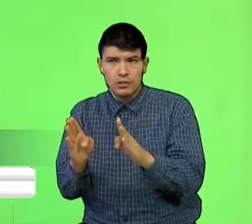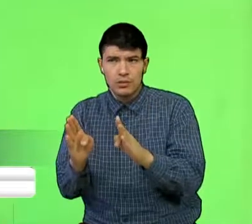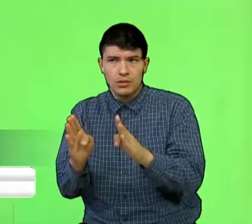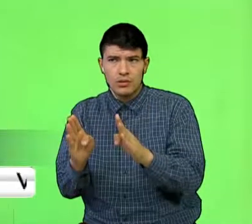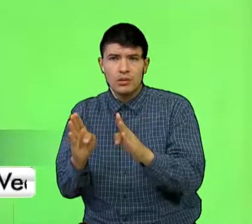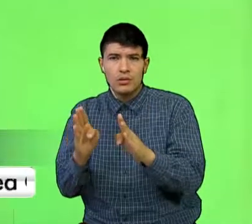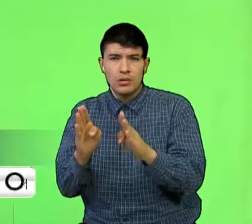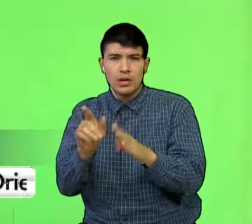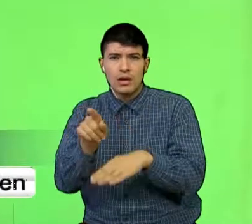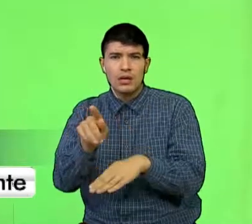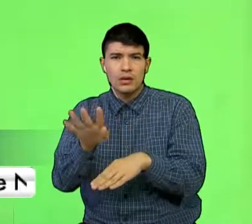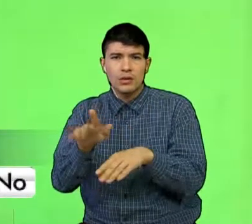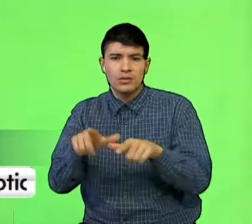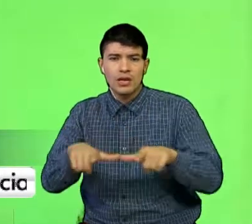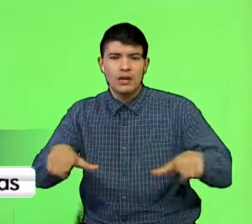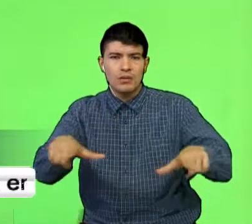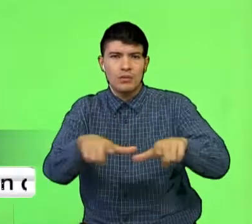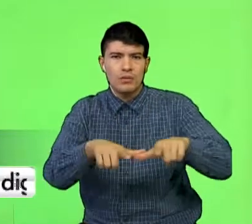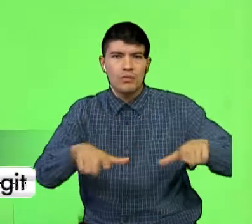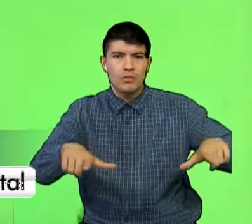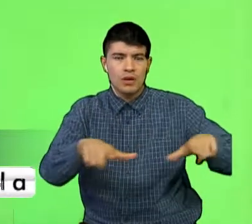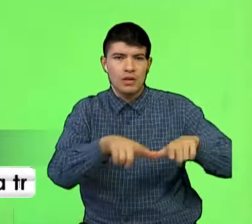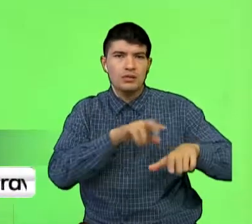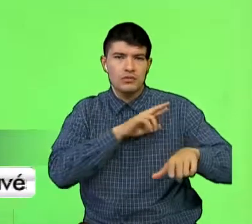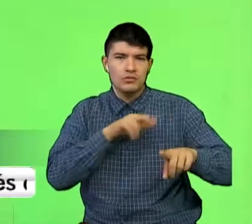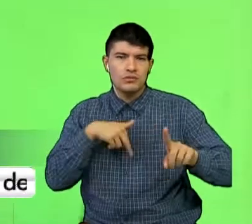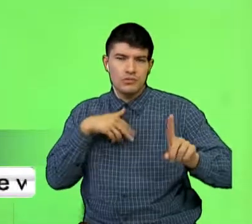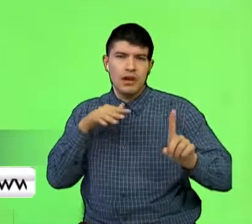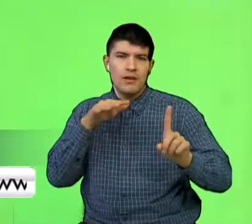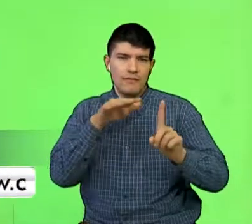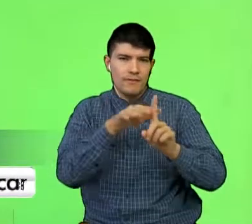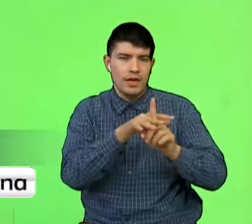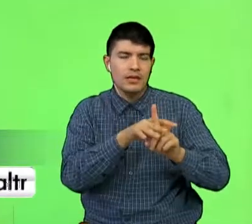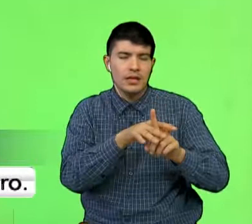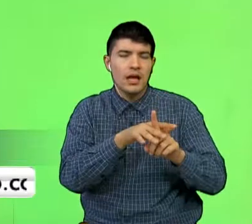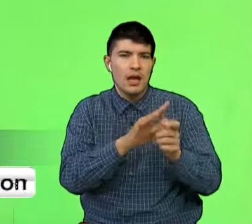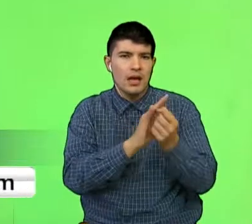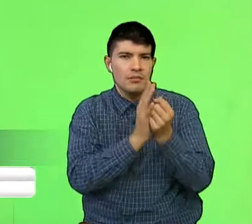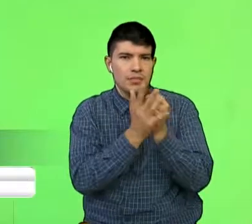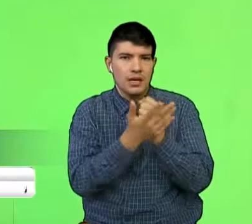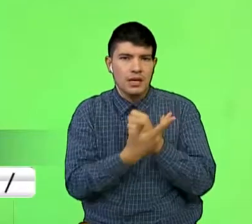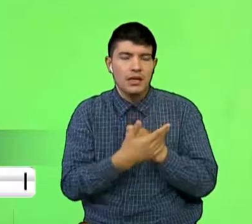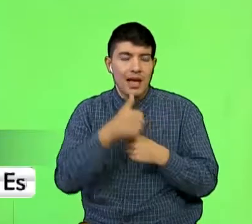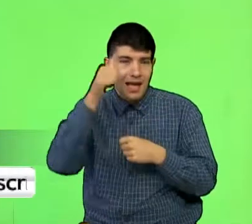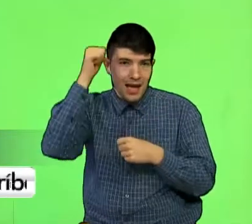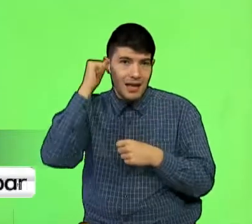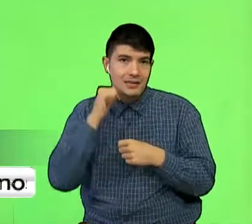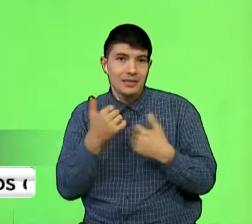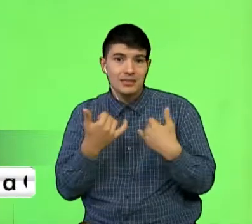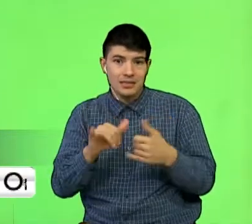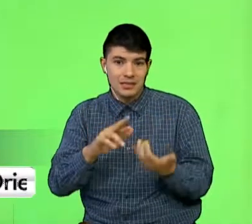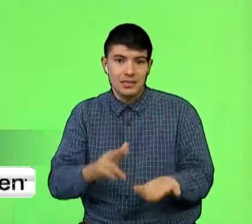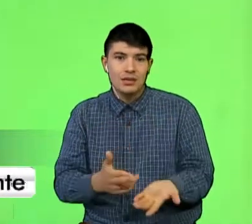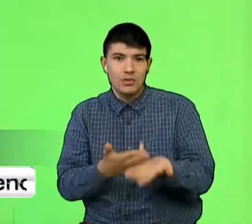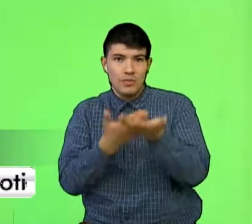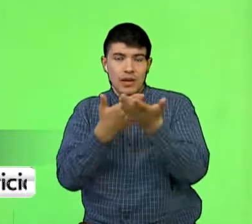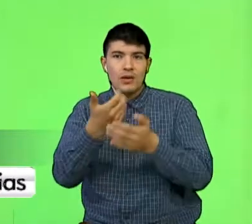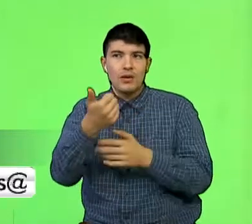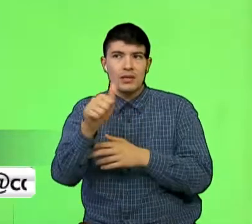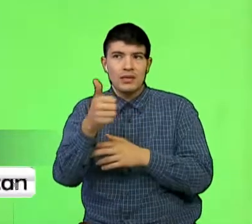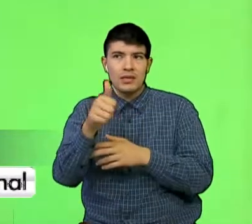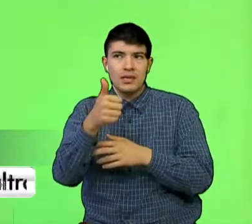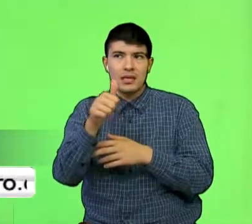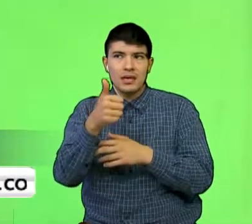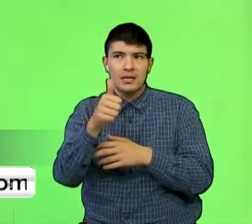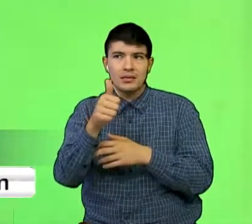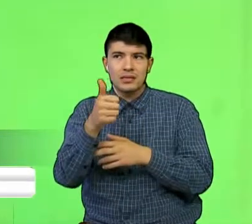los 14 puntos que tenemos con afectación ambiental. El día de ayer se recuperaron 10